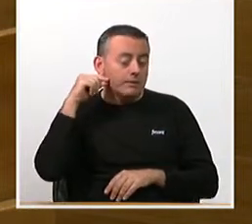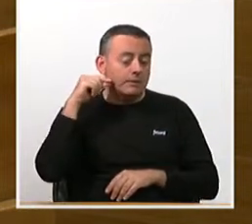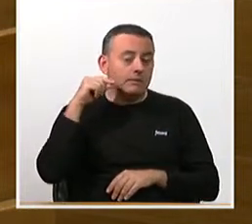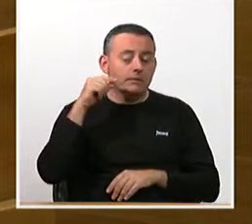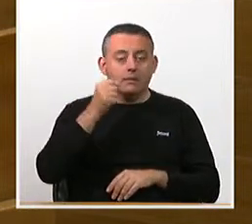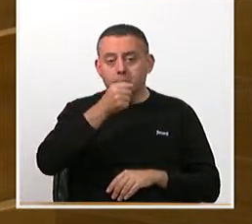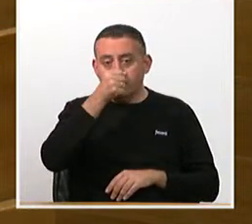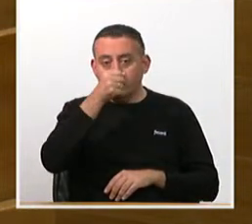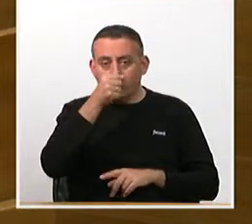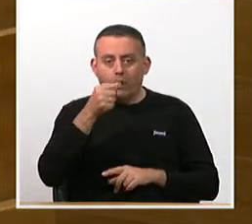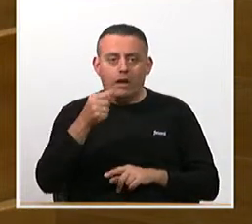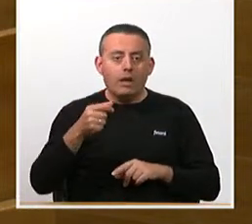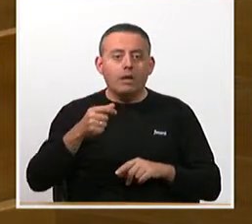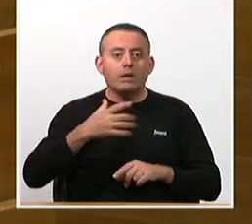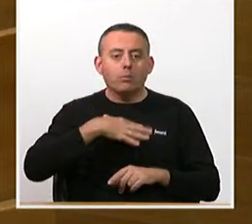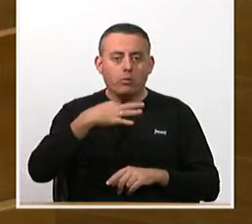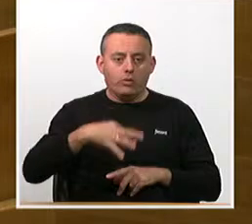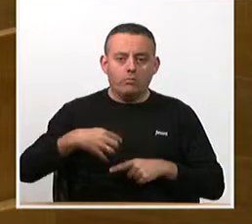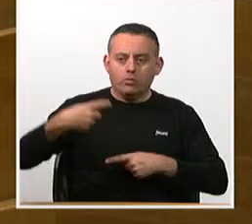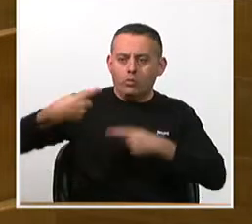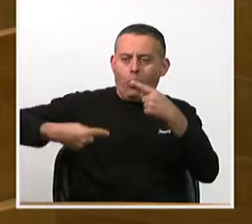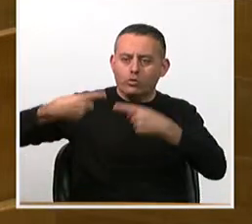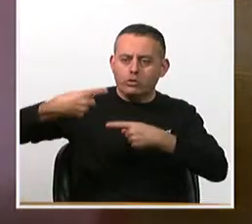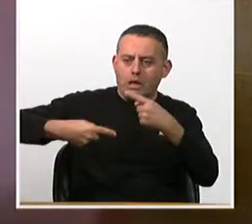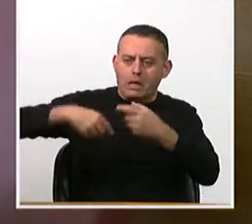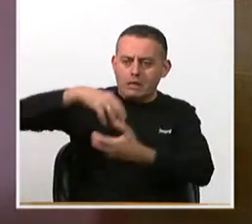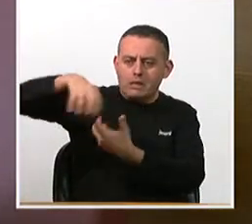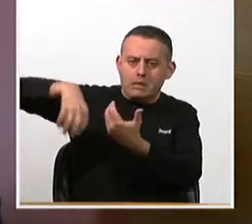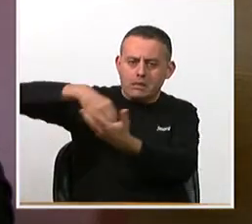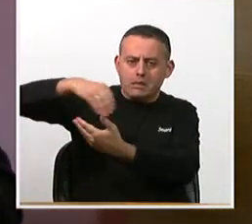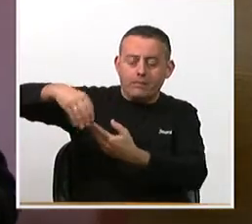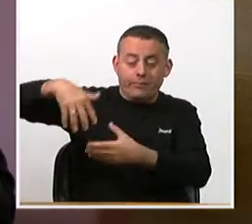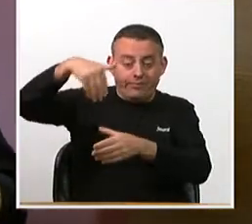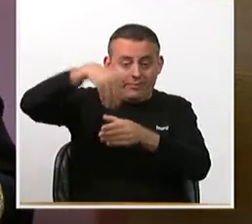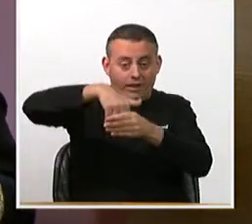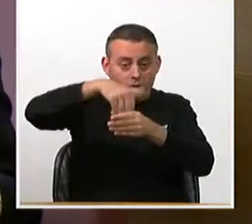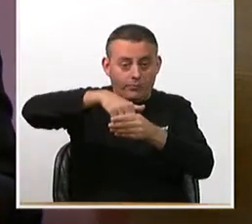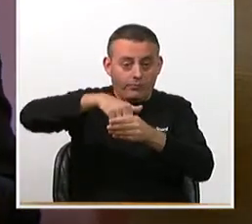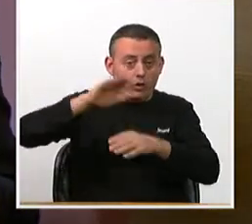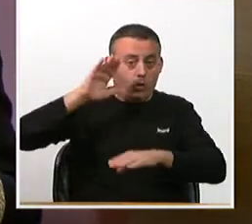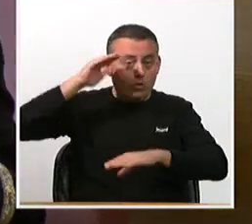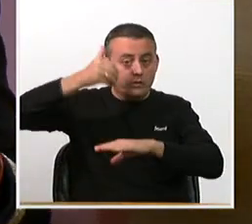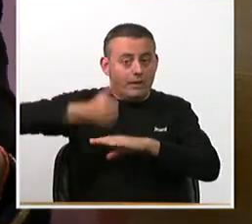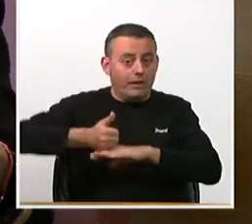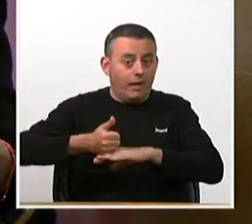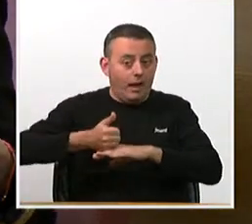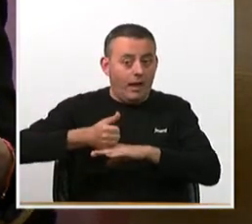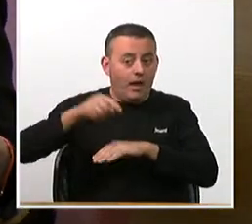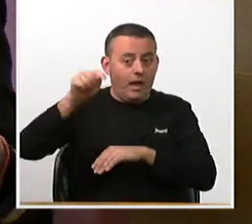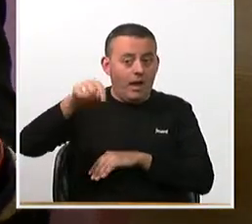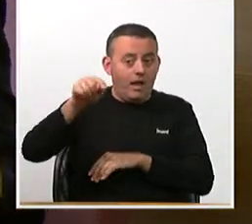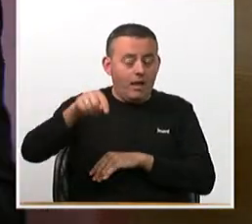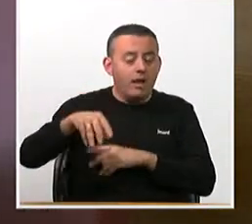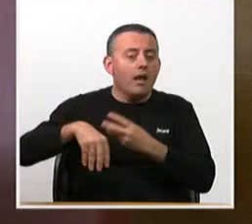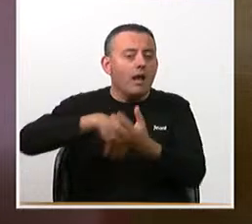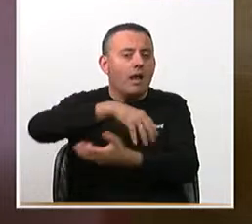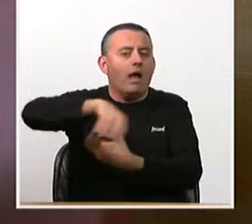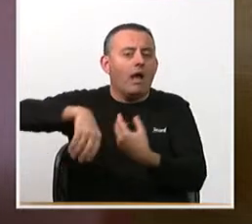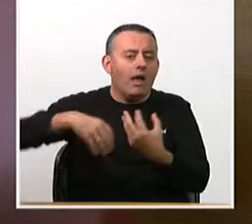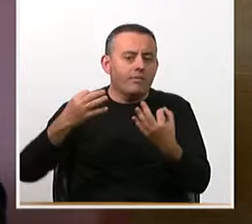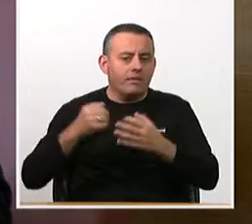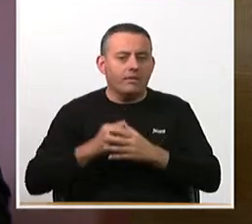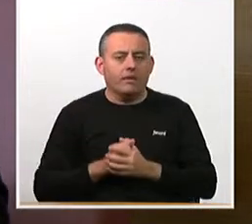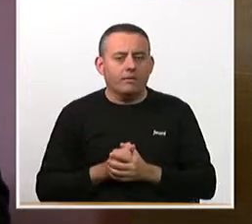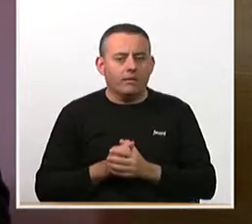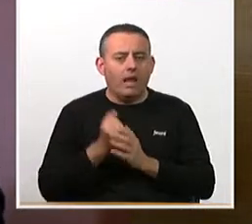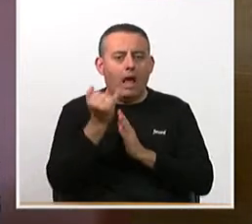psoe y podemos hicieron hicieron sí hicieron una consellería una aca que no se había hecho jamás donde sacaban un apéndice análogo y donde